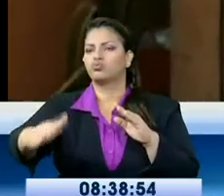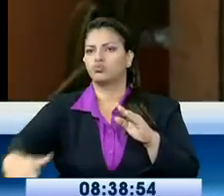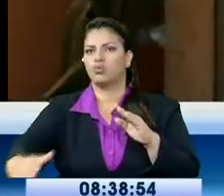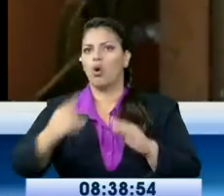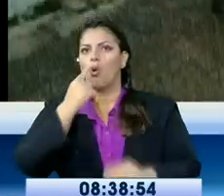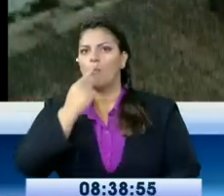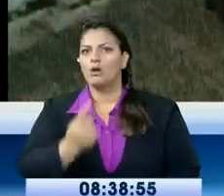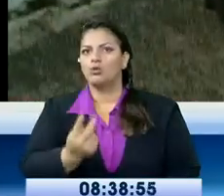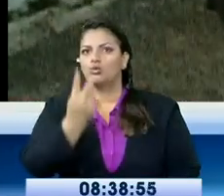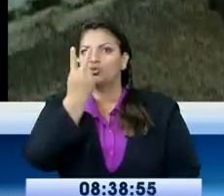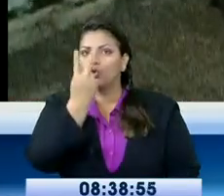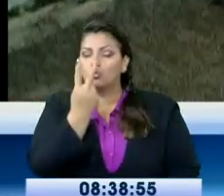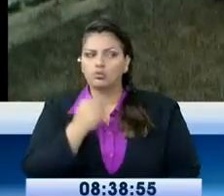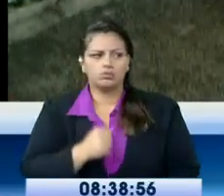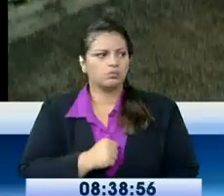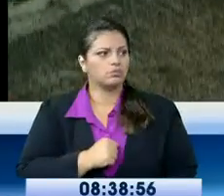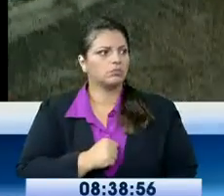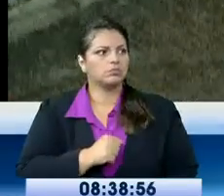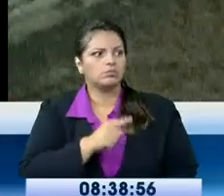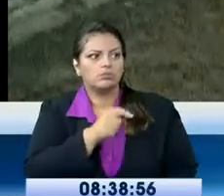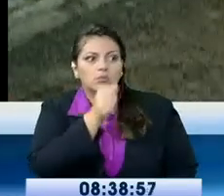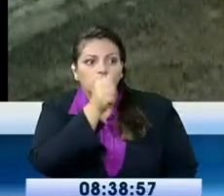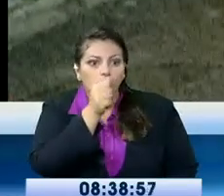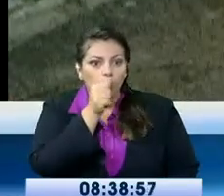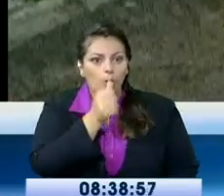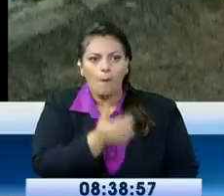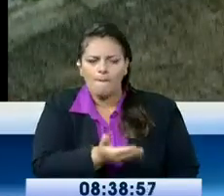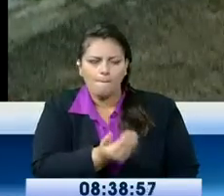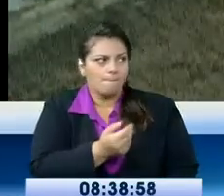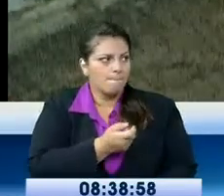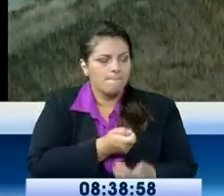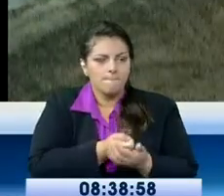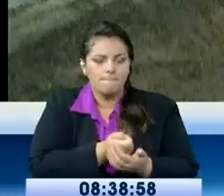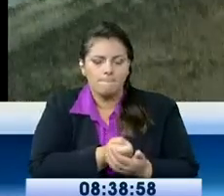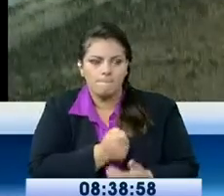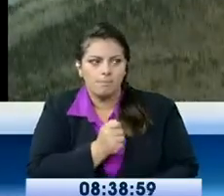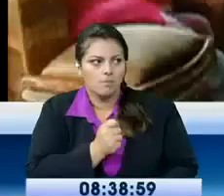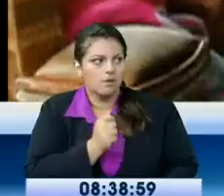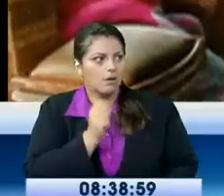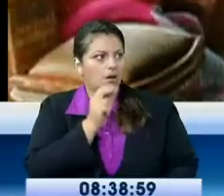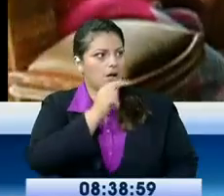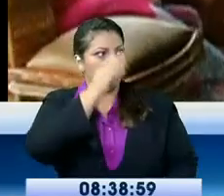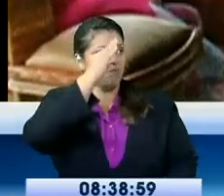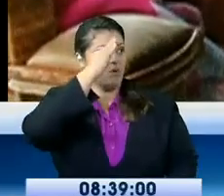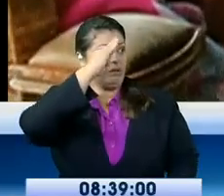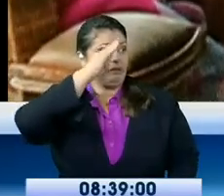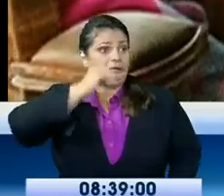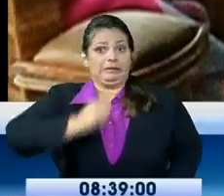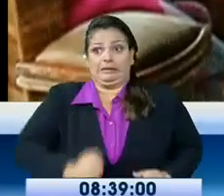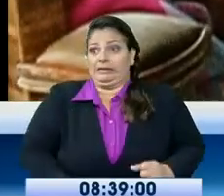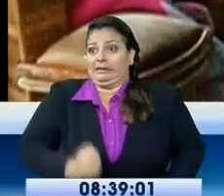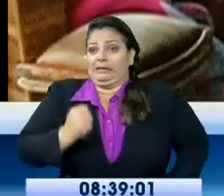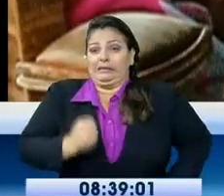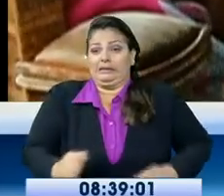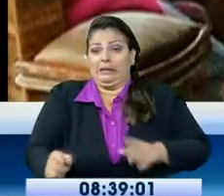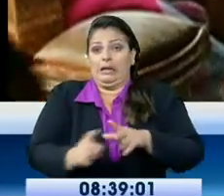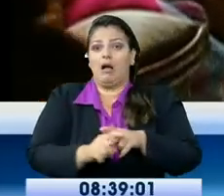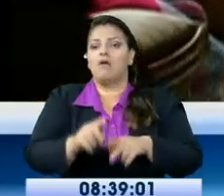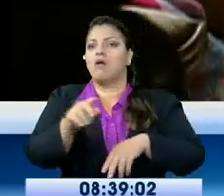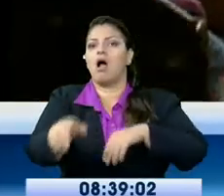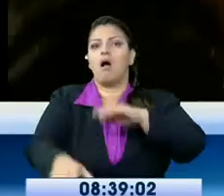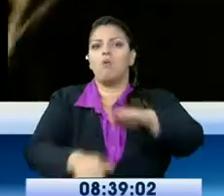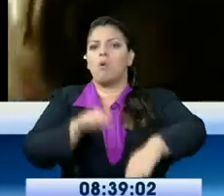de las viviendas. Los habitantes de ese populoso sector de la ciudad se alarmaron al ver la presencia de los uniformados que